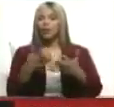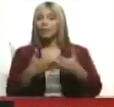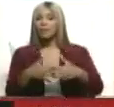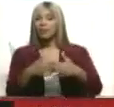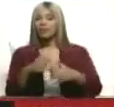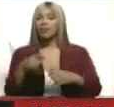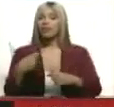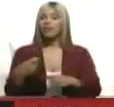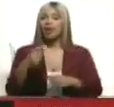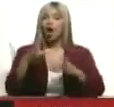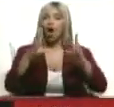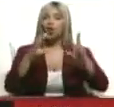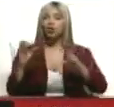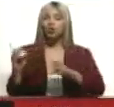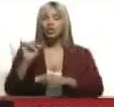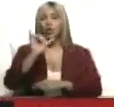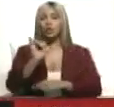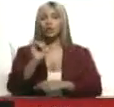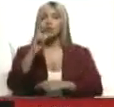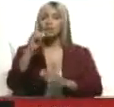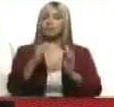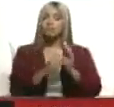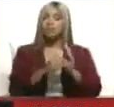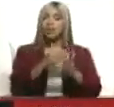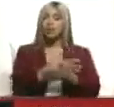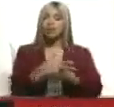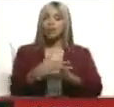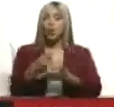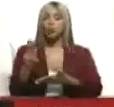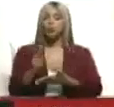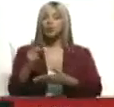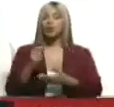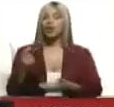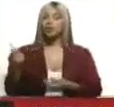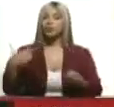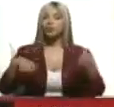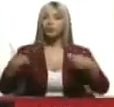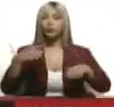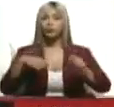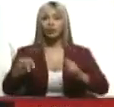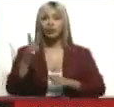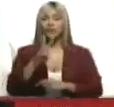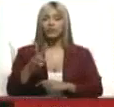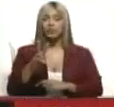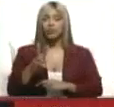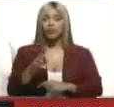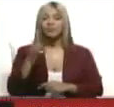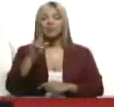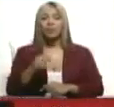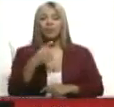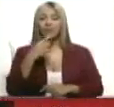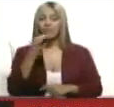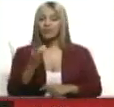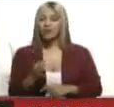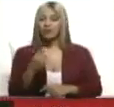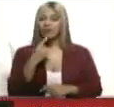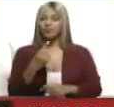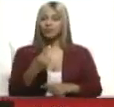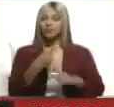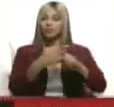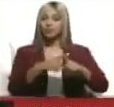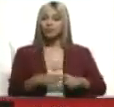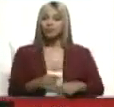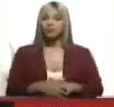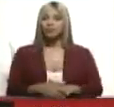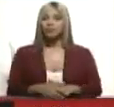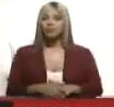entre 800 y 1.000 millones de utilidades, de ganancias al Estado venezolano. También es cierto lo que dice Emma en su cifra, cuando